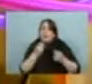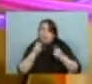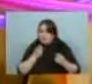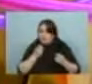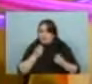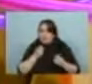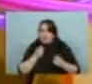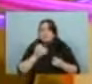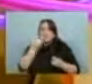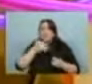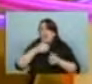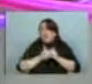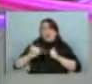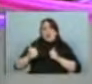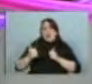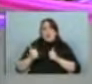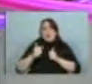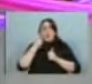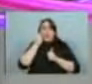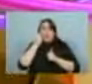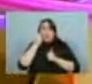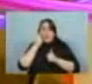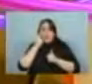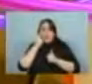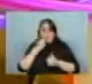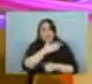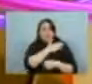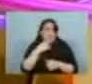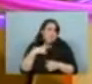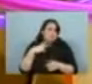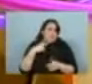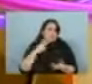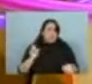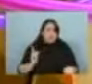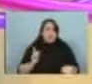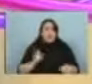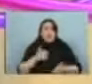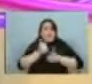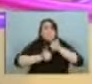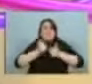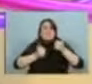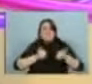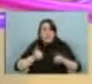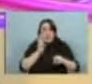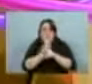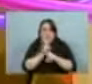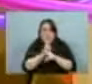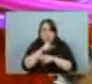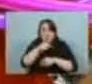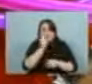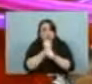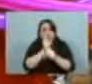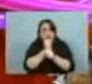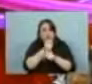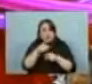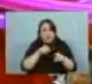maneja la carrera y estés bien económicamente. Pobre tío. Y me parece que sí, porque me lo merezco. Algunos están para darle. Plata,